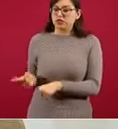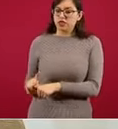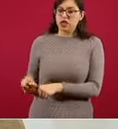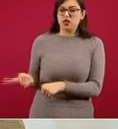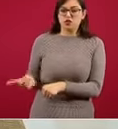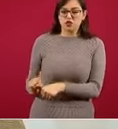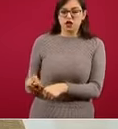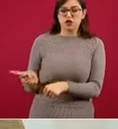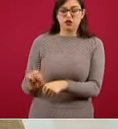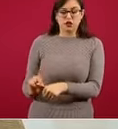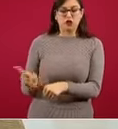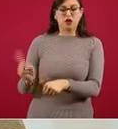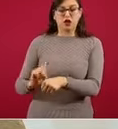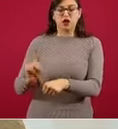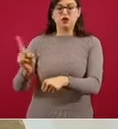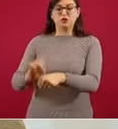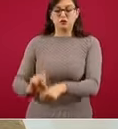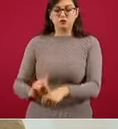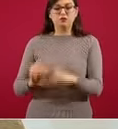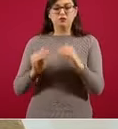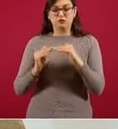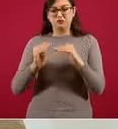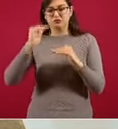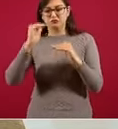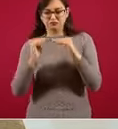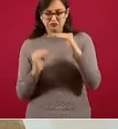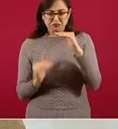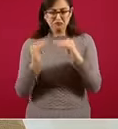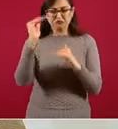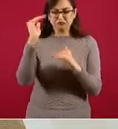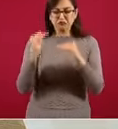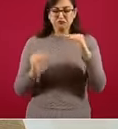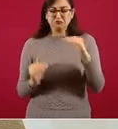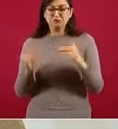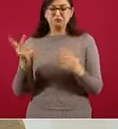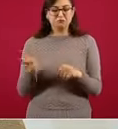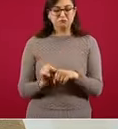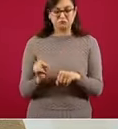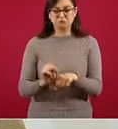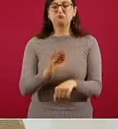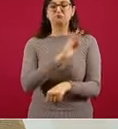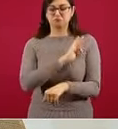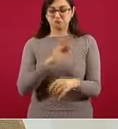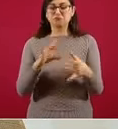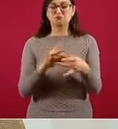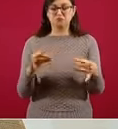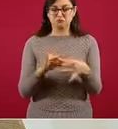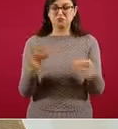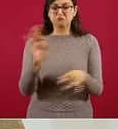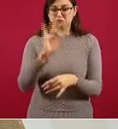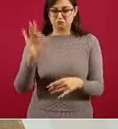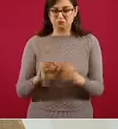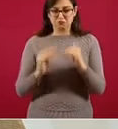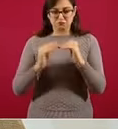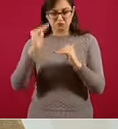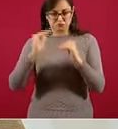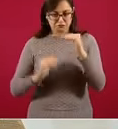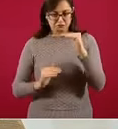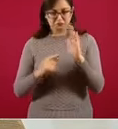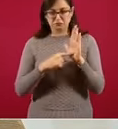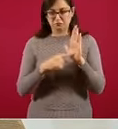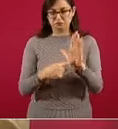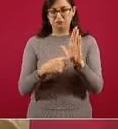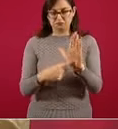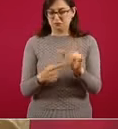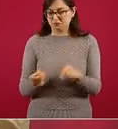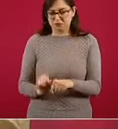día, entonces esto es día con día y aunque hay algo de variabilidad, por eso cada día podemos presentar porcentajes ligeramente distintos,